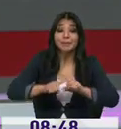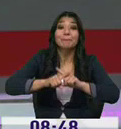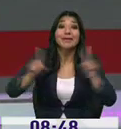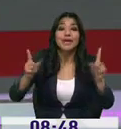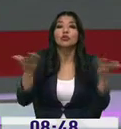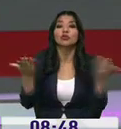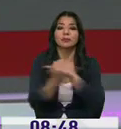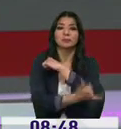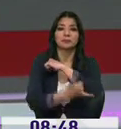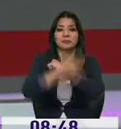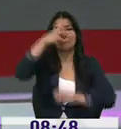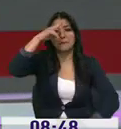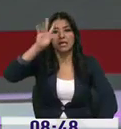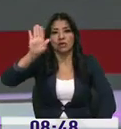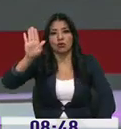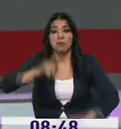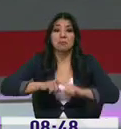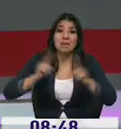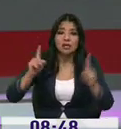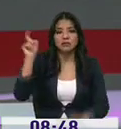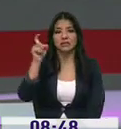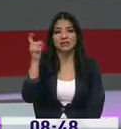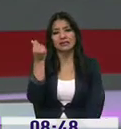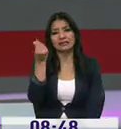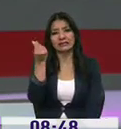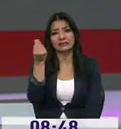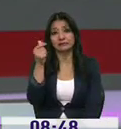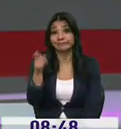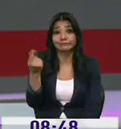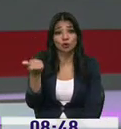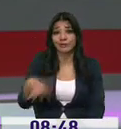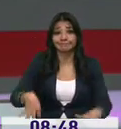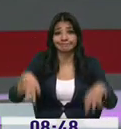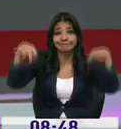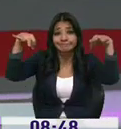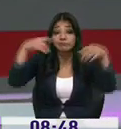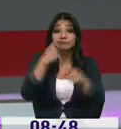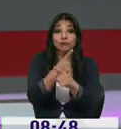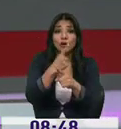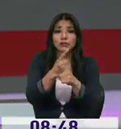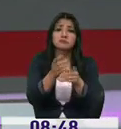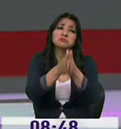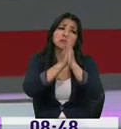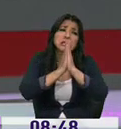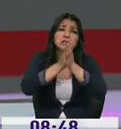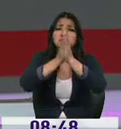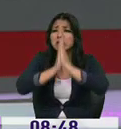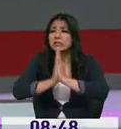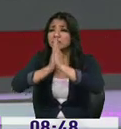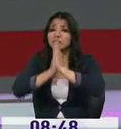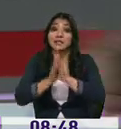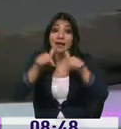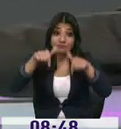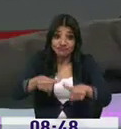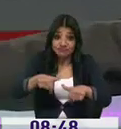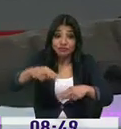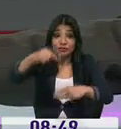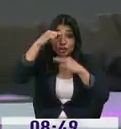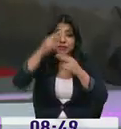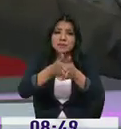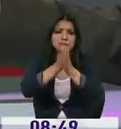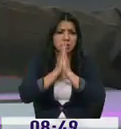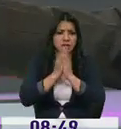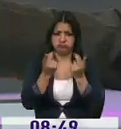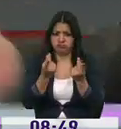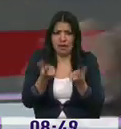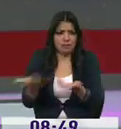se lo pueden hacer, pero se necesita recursos y ellos no los tienen. Por eso han golpeado las puertas, nos han pedido la ayuda y nosotros con los brazos